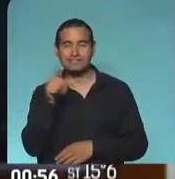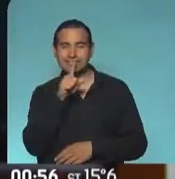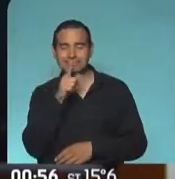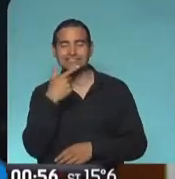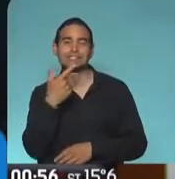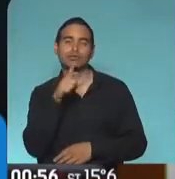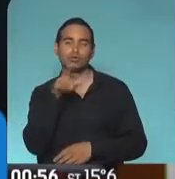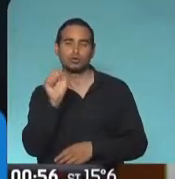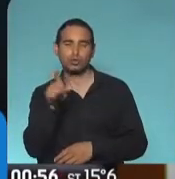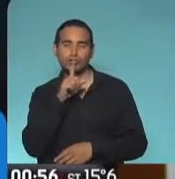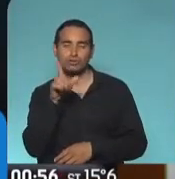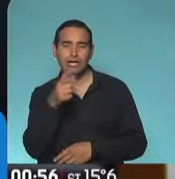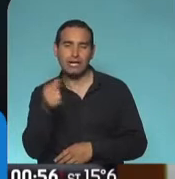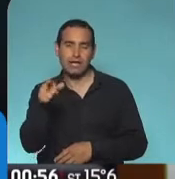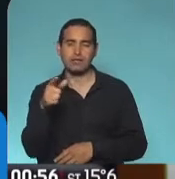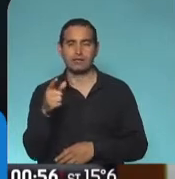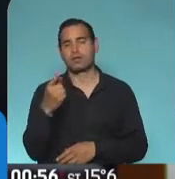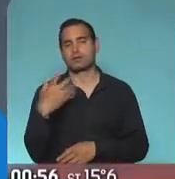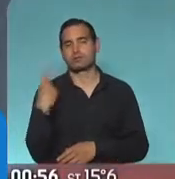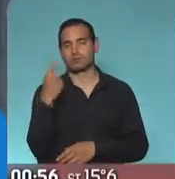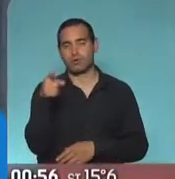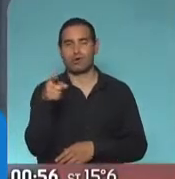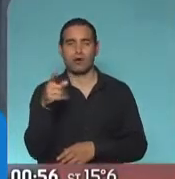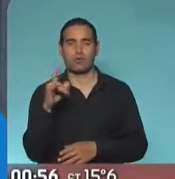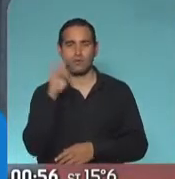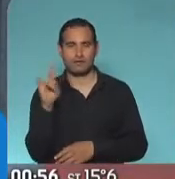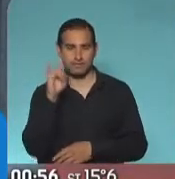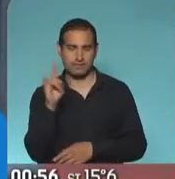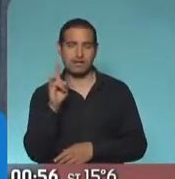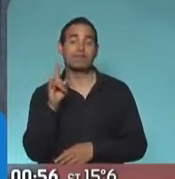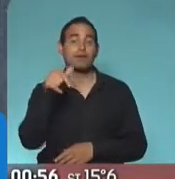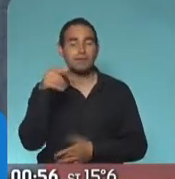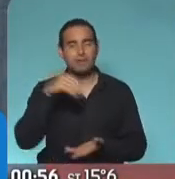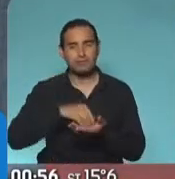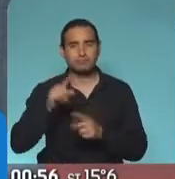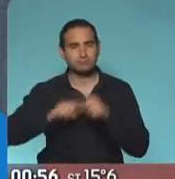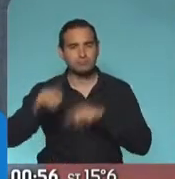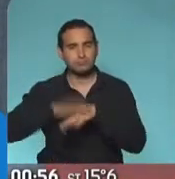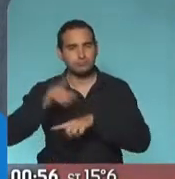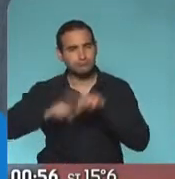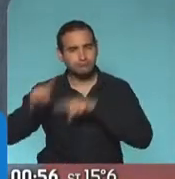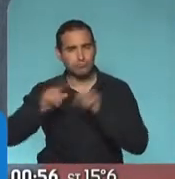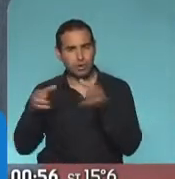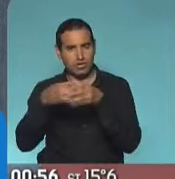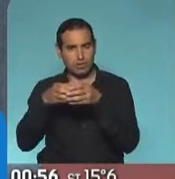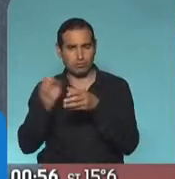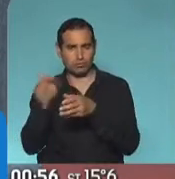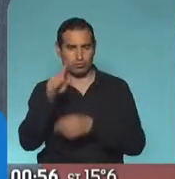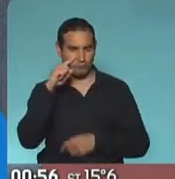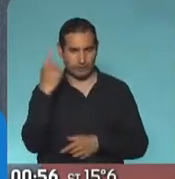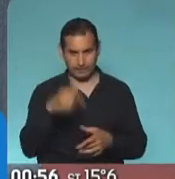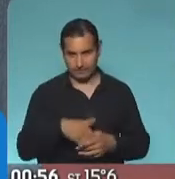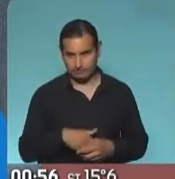es rector de la universidad metropolitana y coordinador de los equipos técnicos del candidato alberto